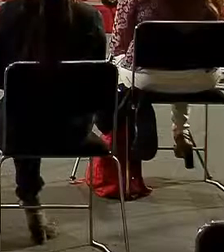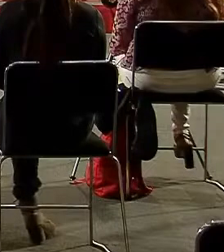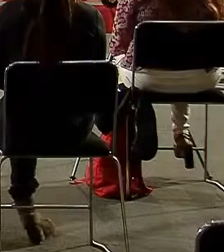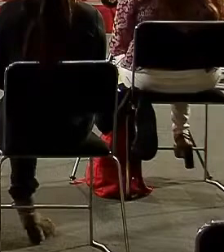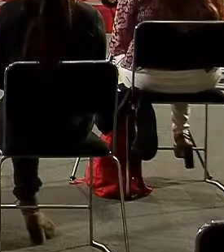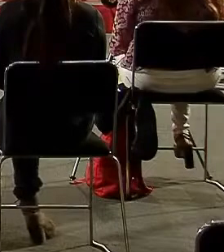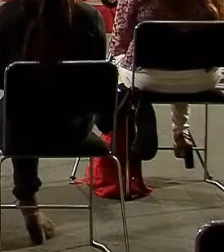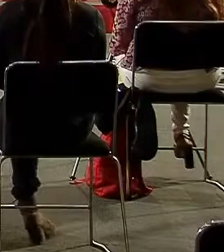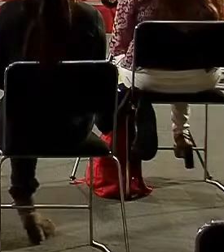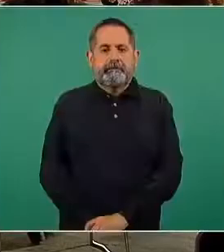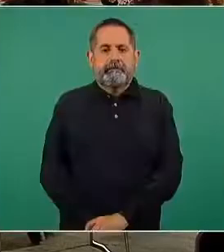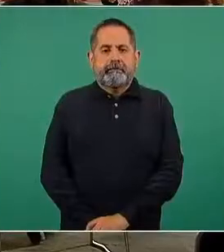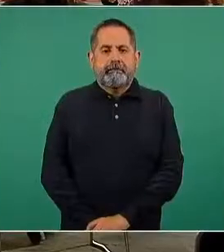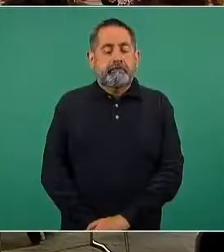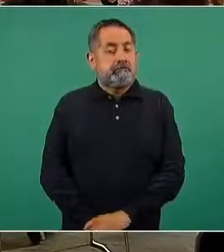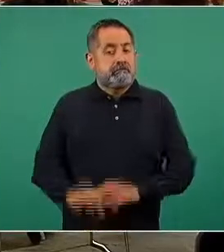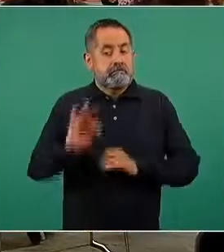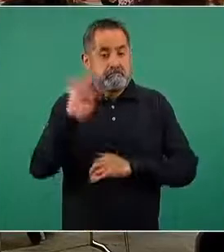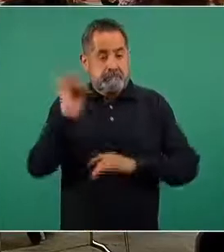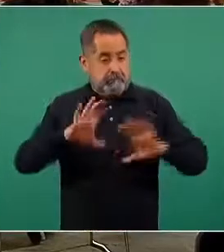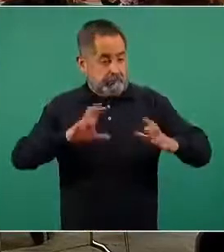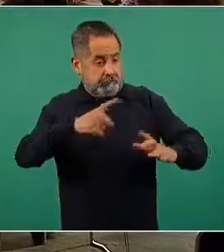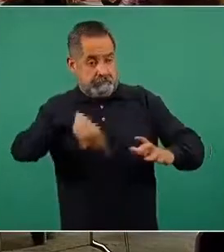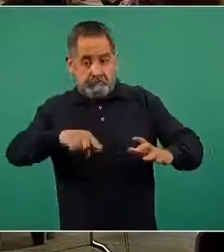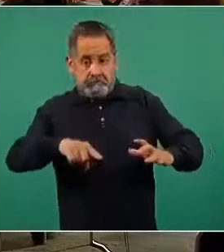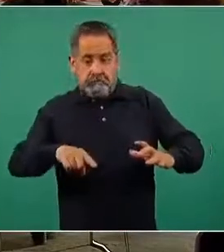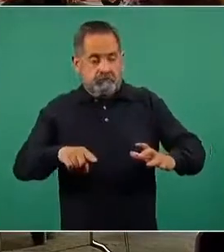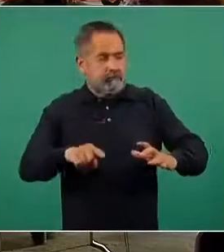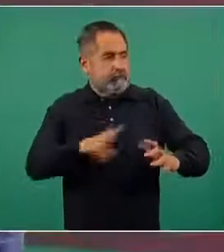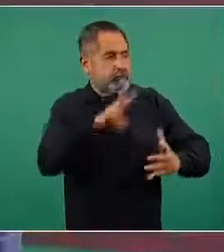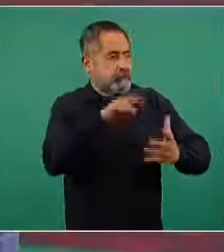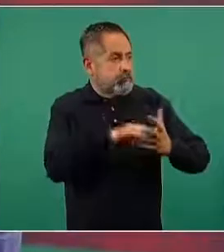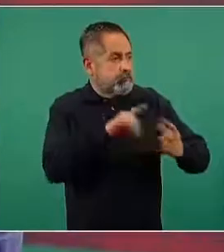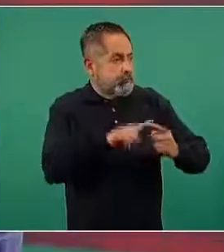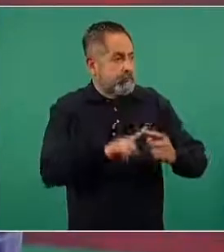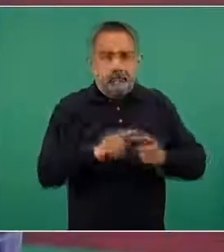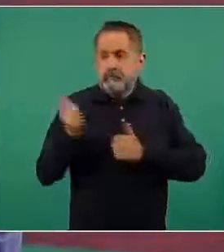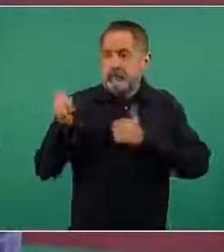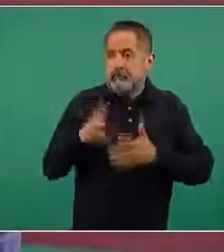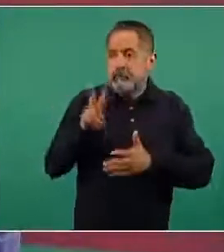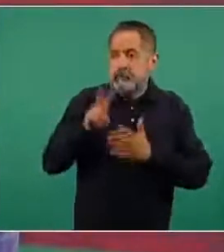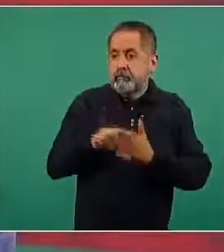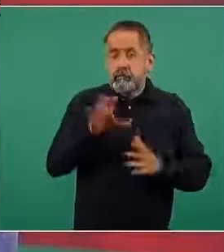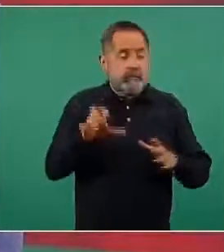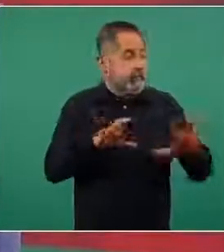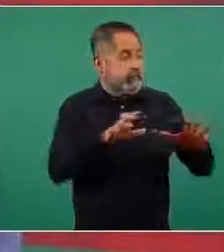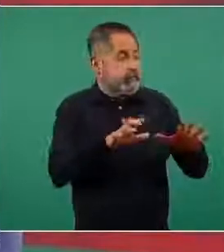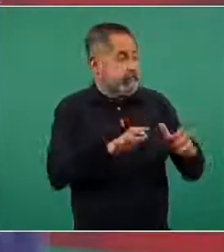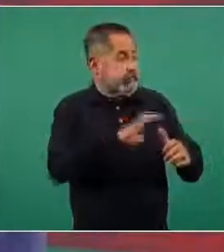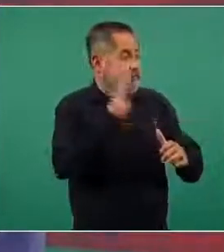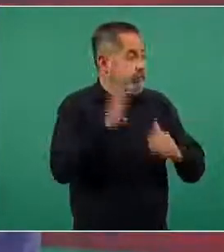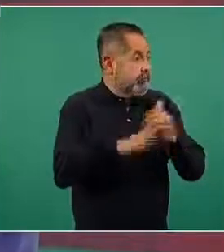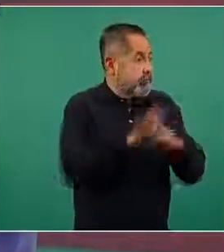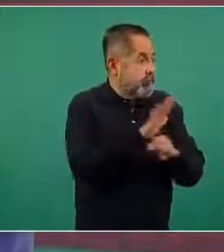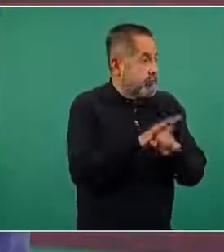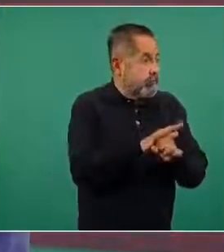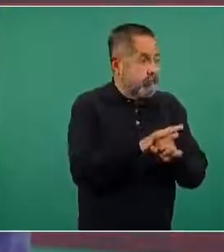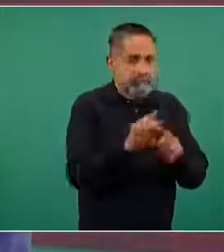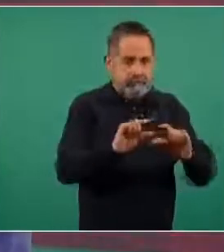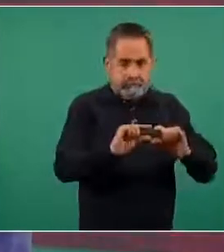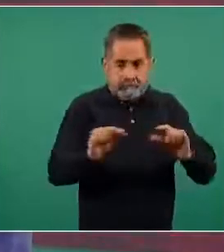llegaron 1,950, las otras 50 dosis se distribuyen a la comunidad más cercana. Y ha funcionado muy bien